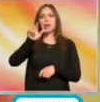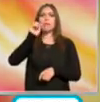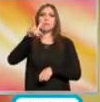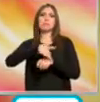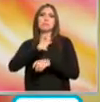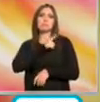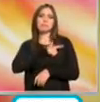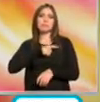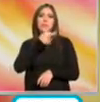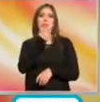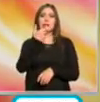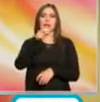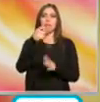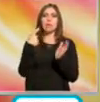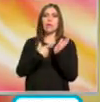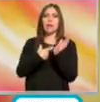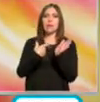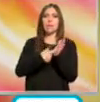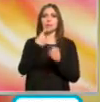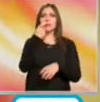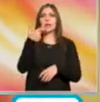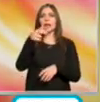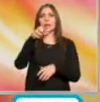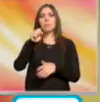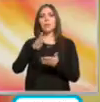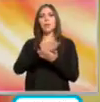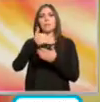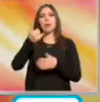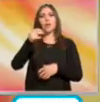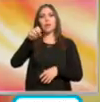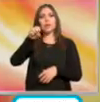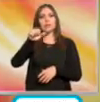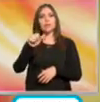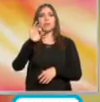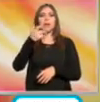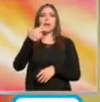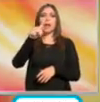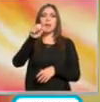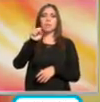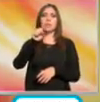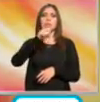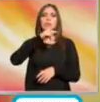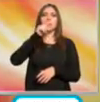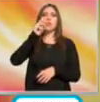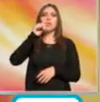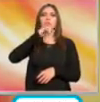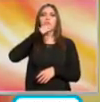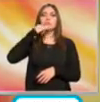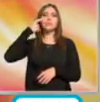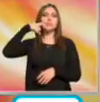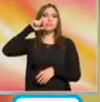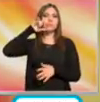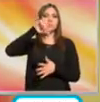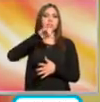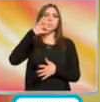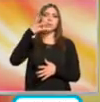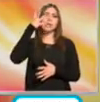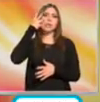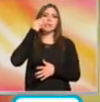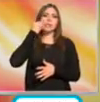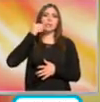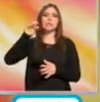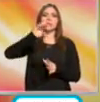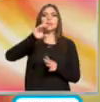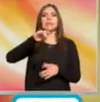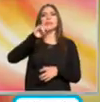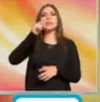agrado. 200 gramos de camarón pacotilla, 100 gramos de mayonesa, 40 gramos de salsa de tomate. 4 limones, salsa tipo inglesa al